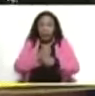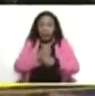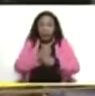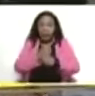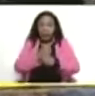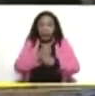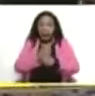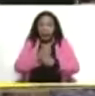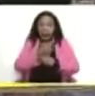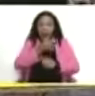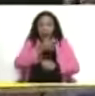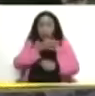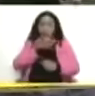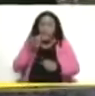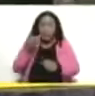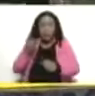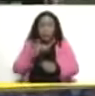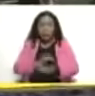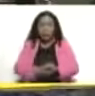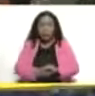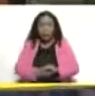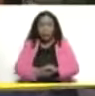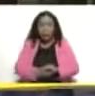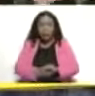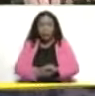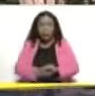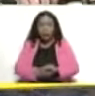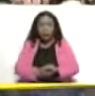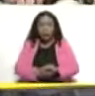de éxito, de avance,